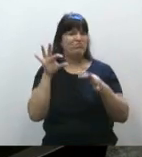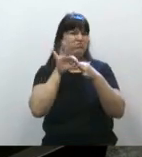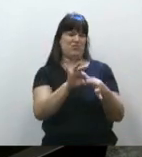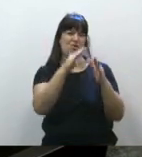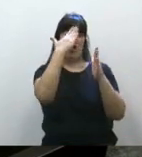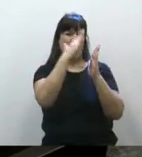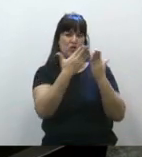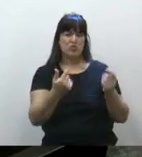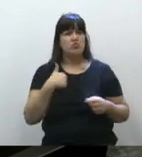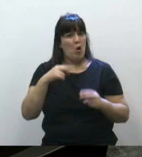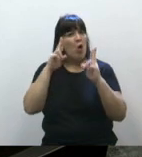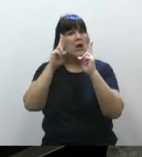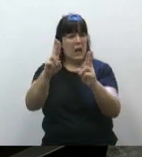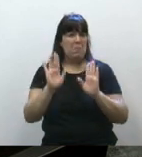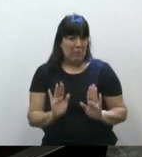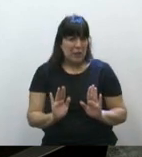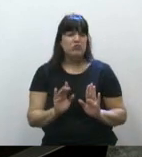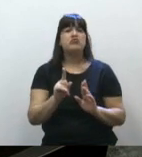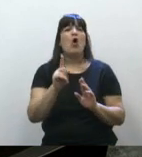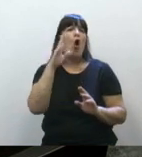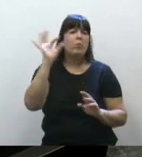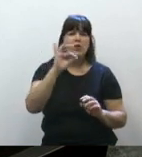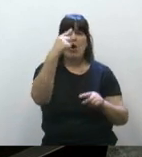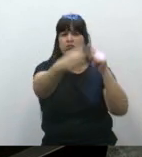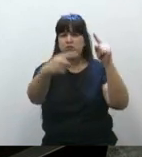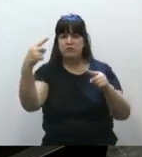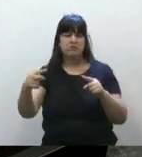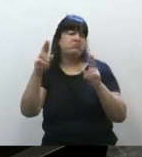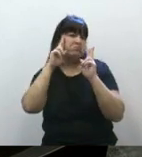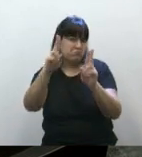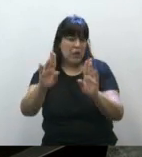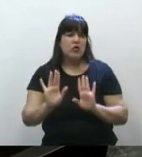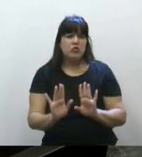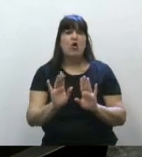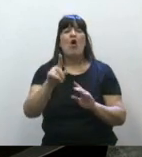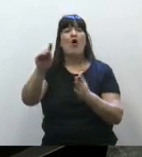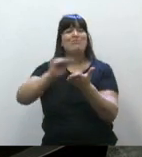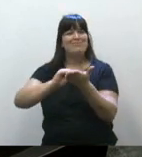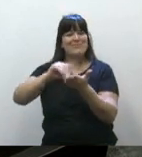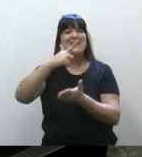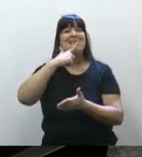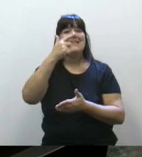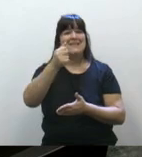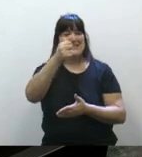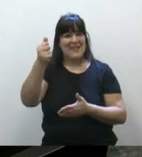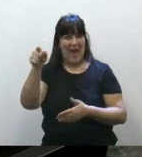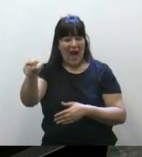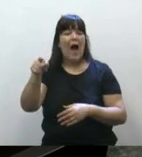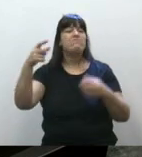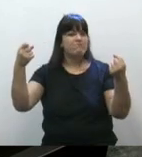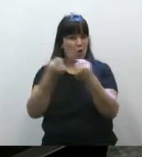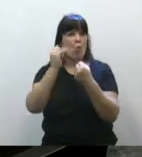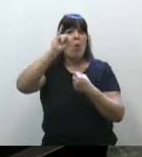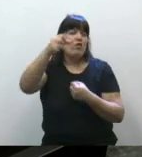tengo respeto por mucho de lo que han opinado coincido con el doctor rodríguez a que tenemos que